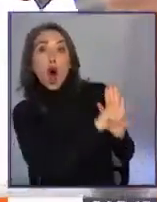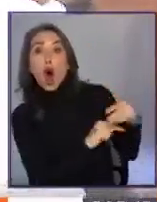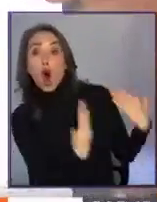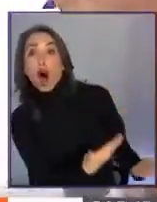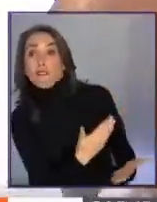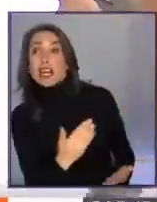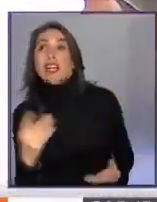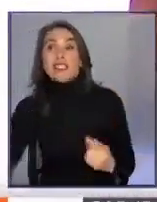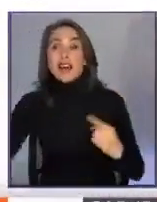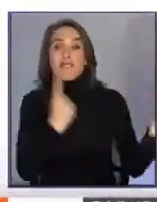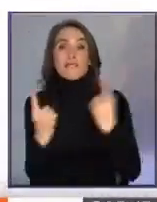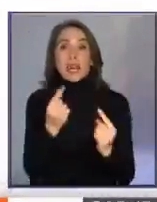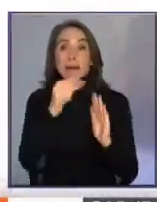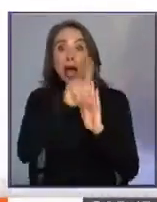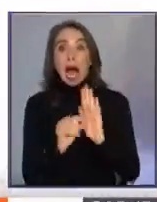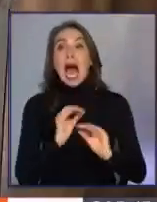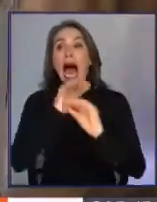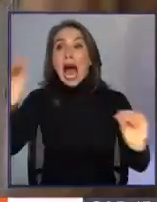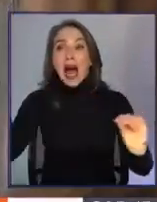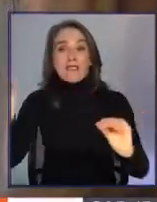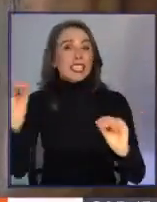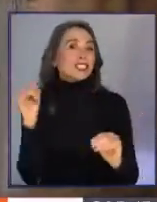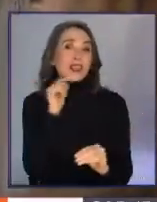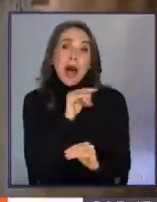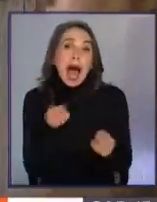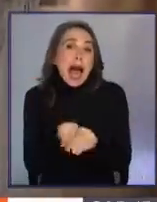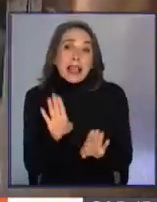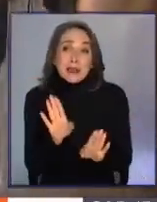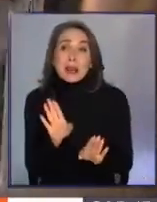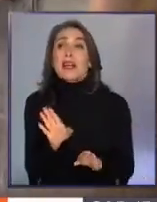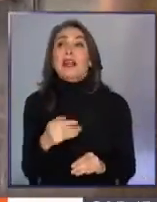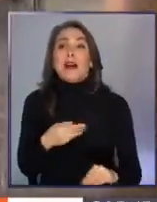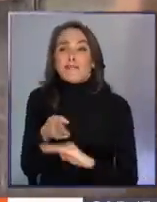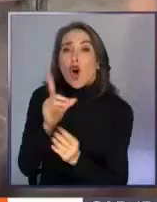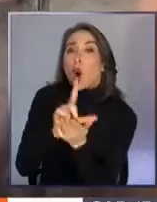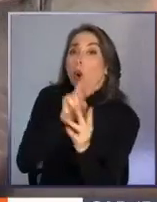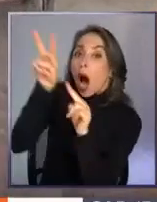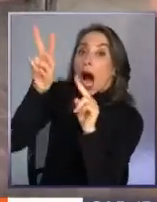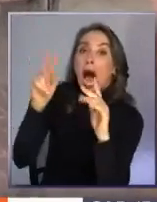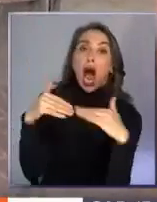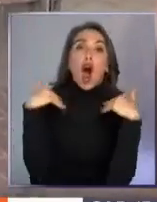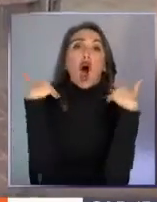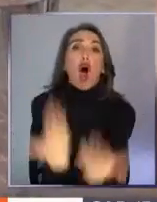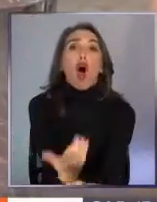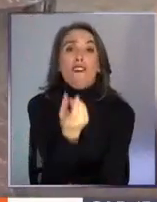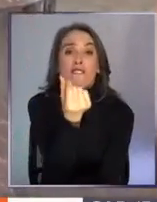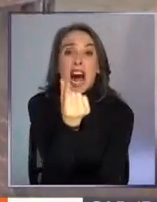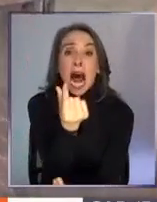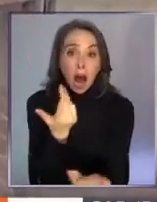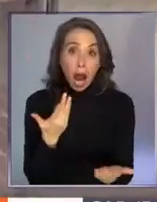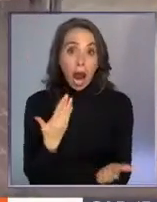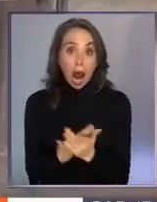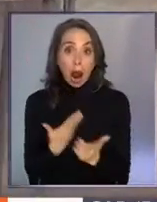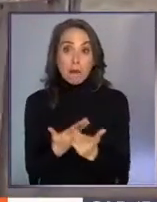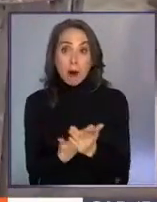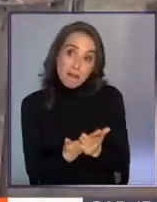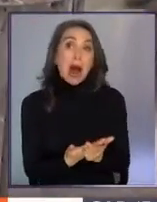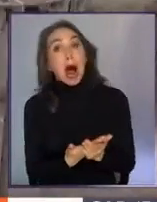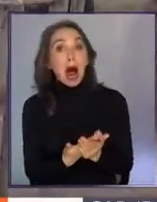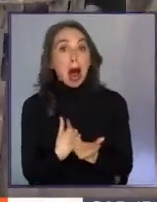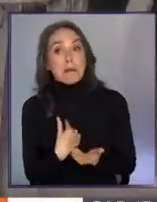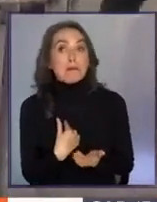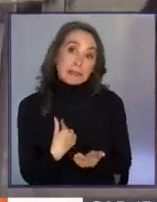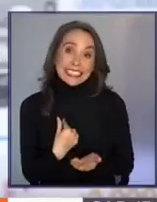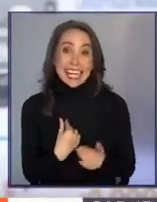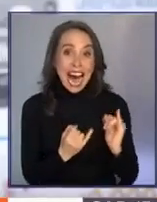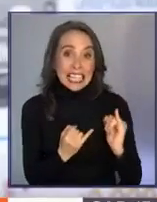al tiro, no te hay descuento, pues yo le aviso, le pego al avisar y te igual. Cuando uno llega a un lugar, de repente dicen oferta o qué sé yo, aproveche esto, qué sé yo, y hay una vez. Ah,